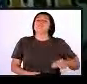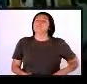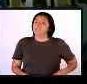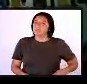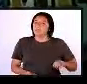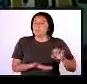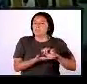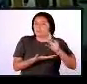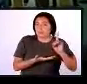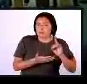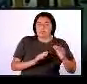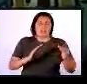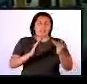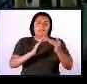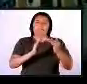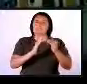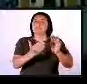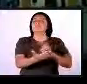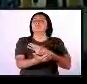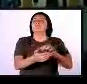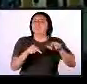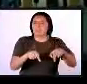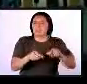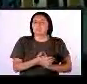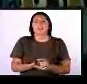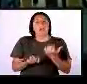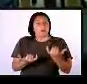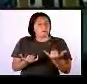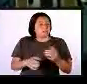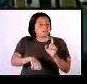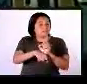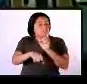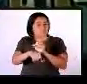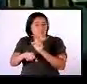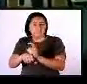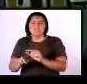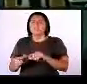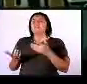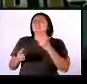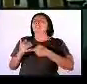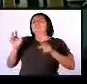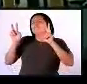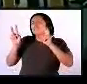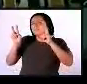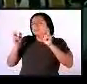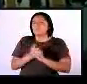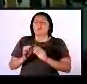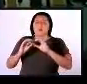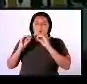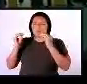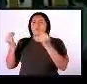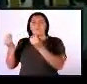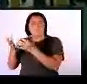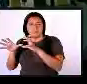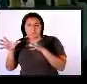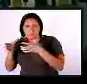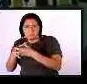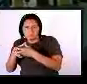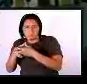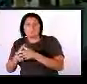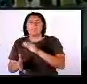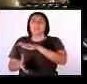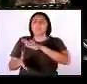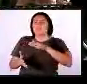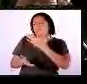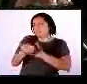Música. Se desarrollan en este momento los talleres formativos denominados Orquesta A, que es el programa musical para niños y jóvenes con habilidades